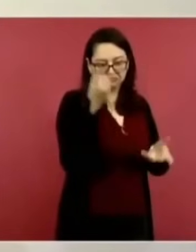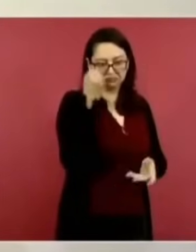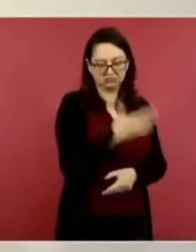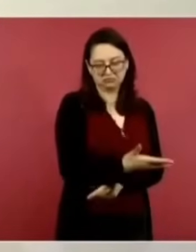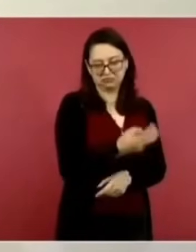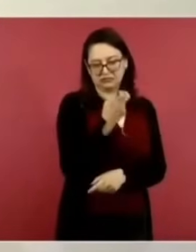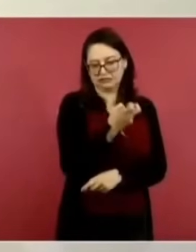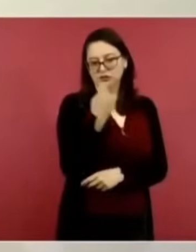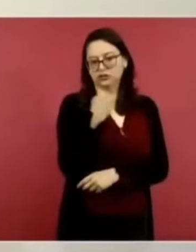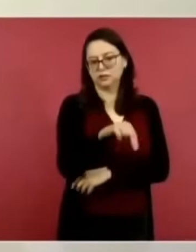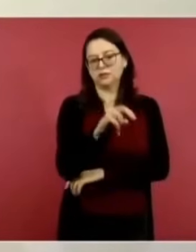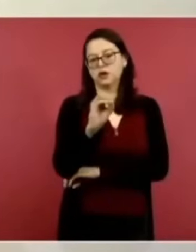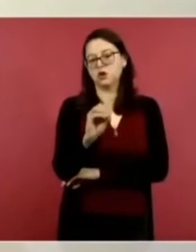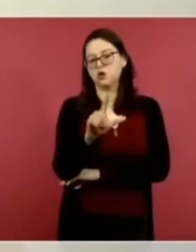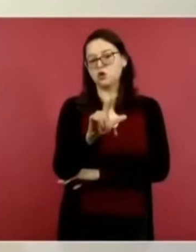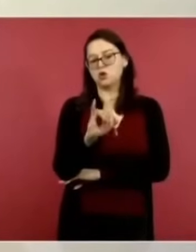México.